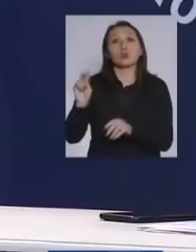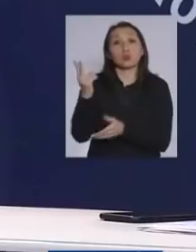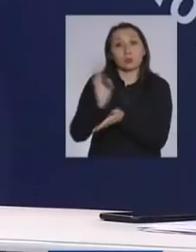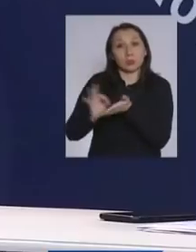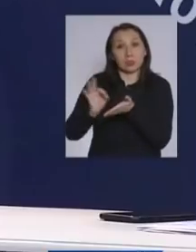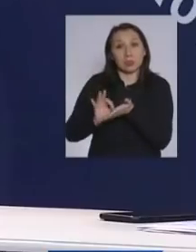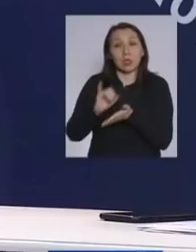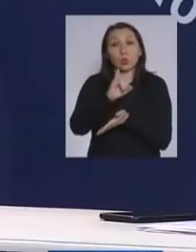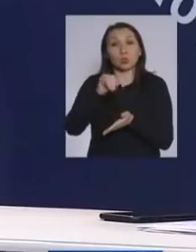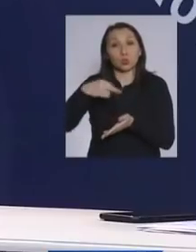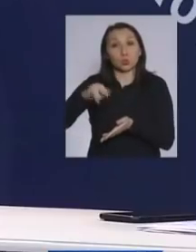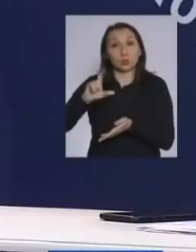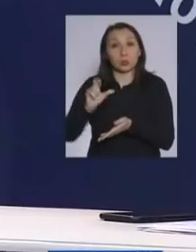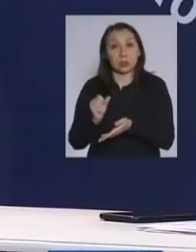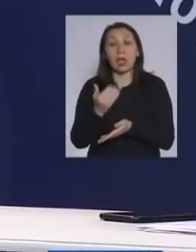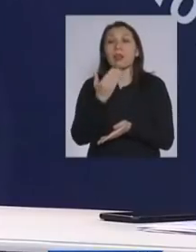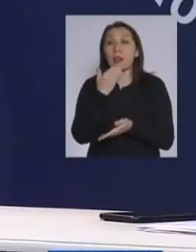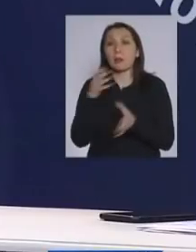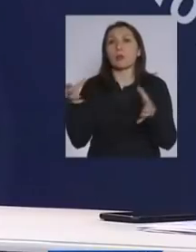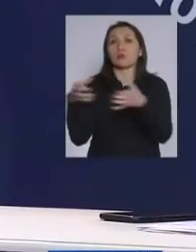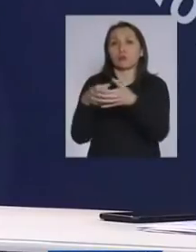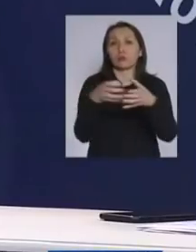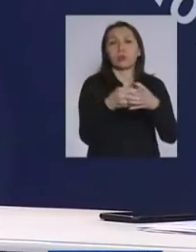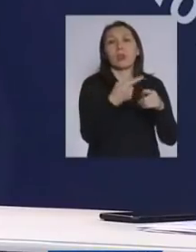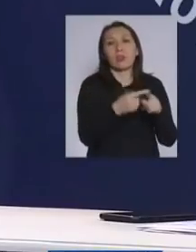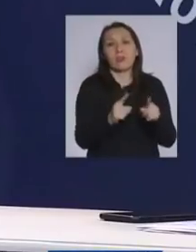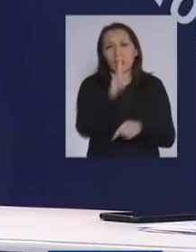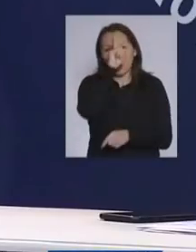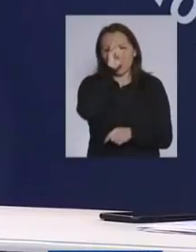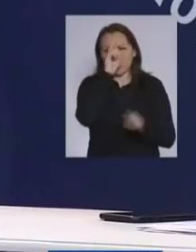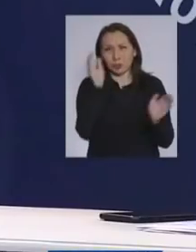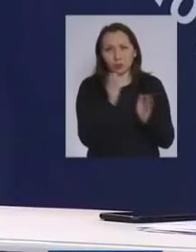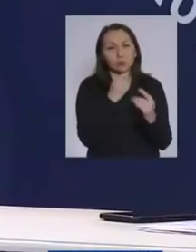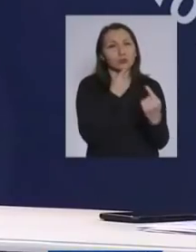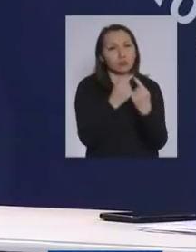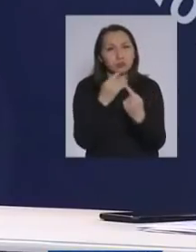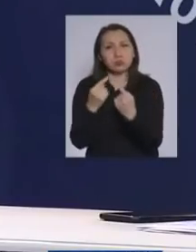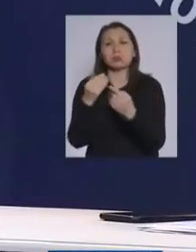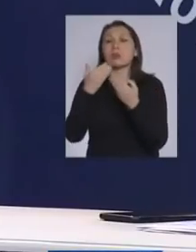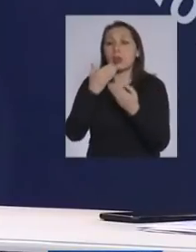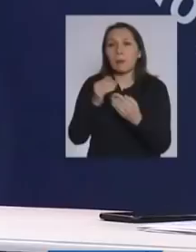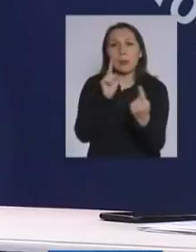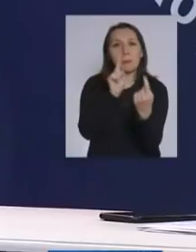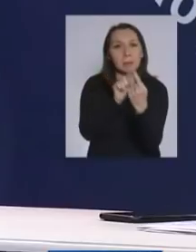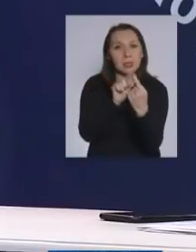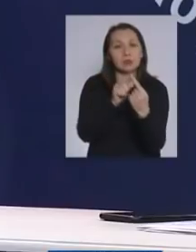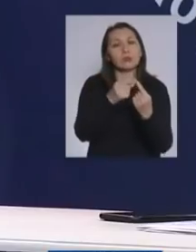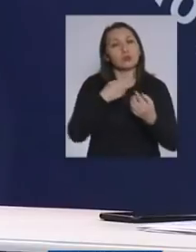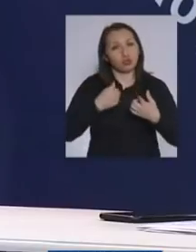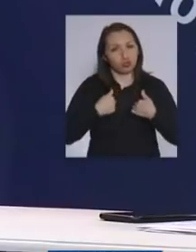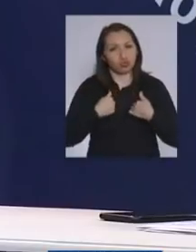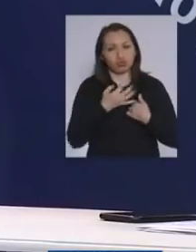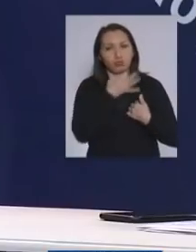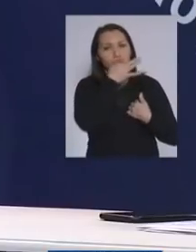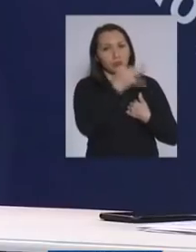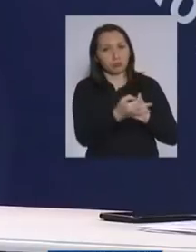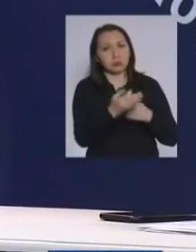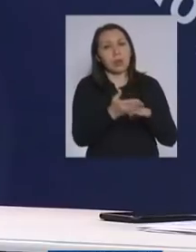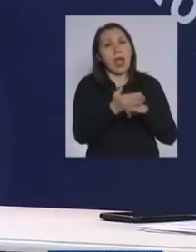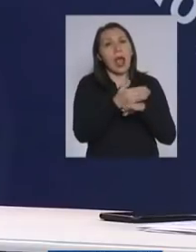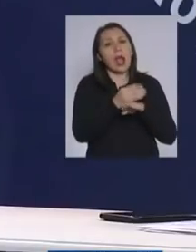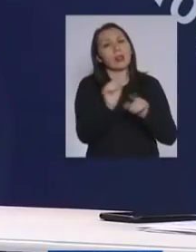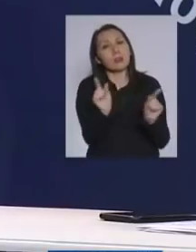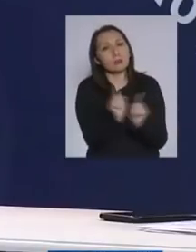subsecretario Arturo Zúñiga estuvo con los gremios de la atención primaria, y también en forma personal lo compartí en forma